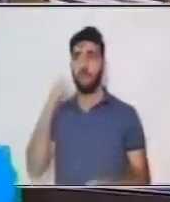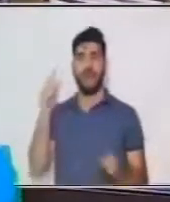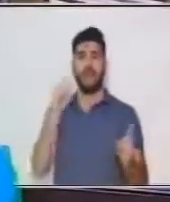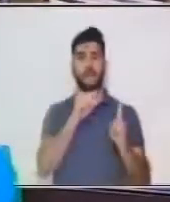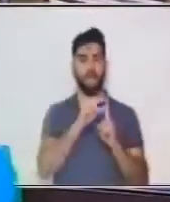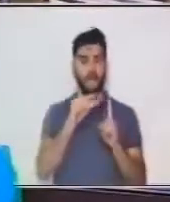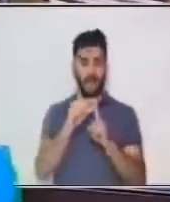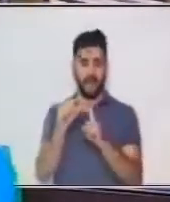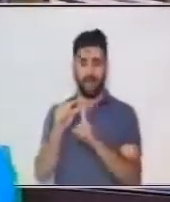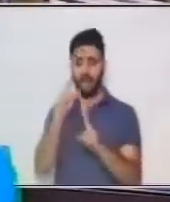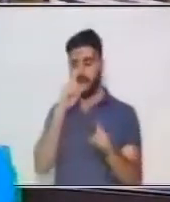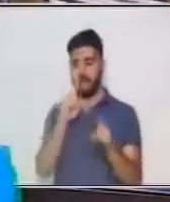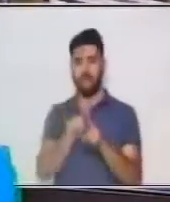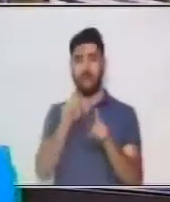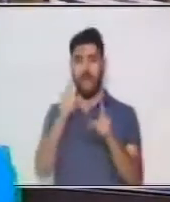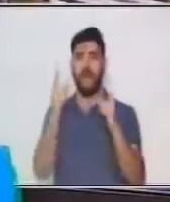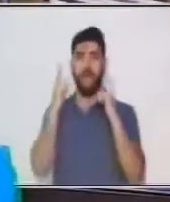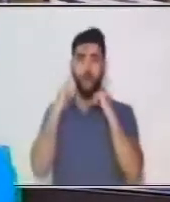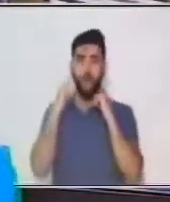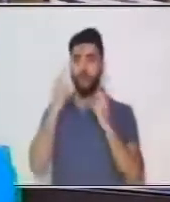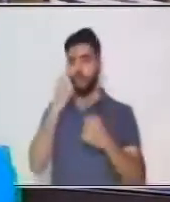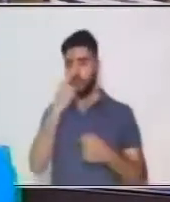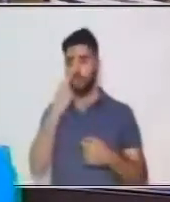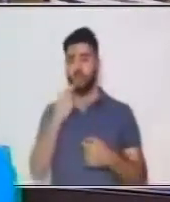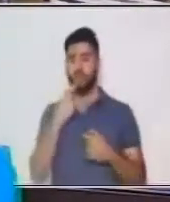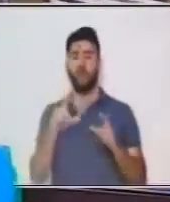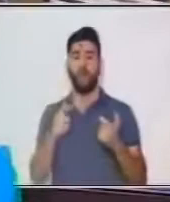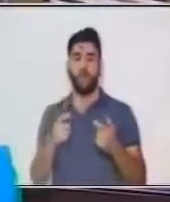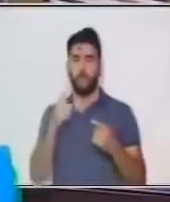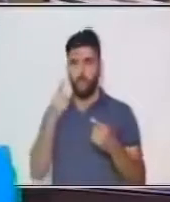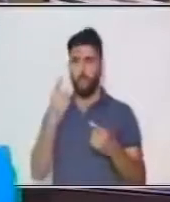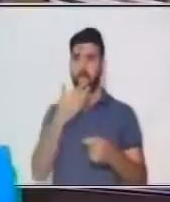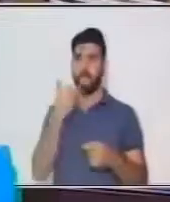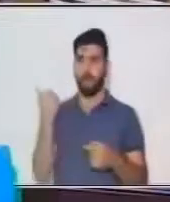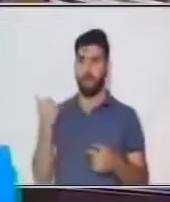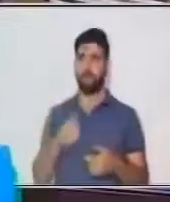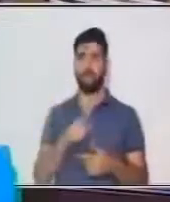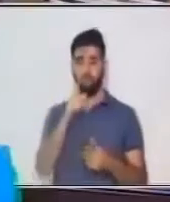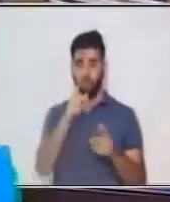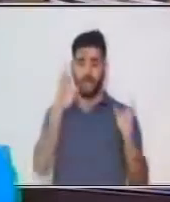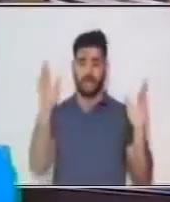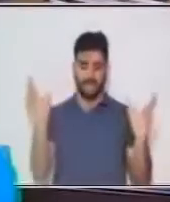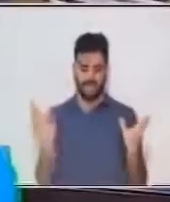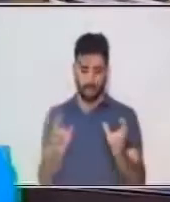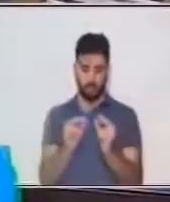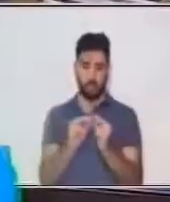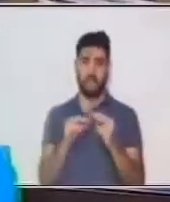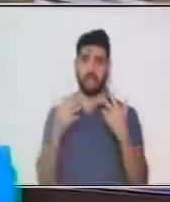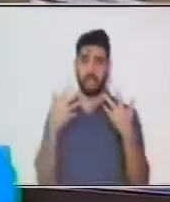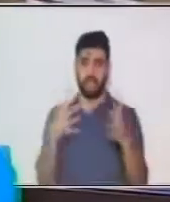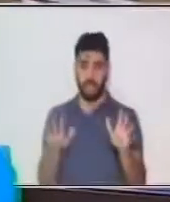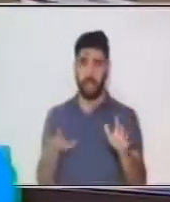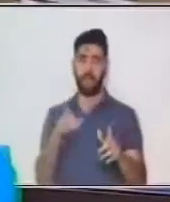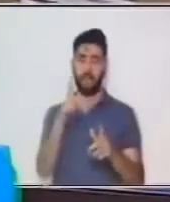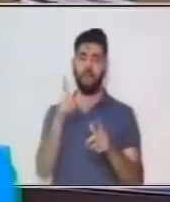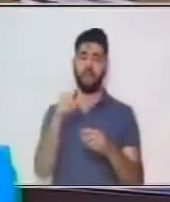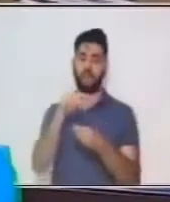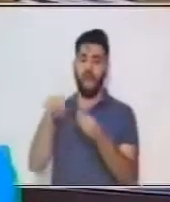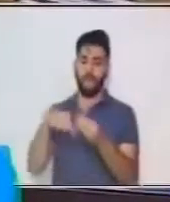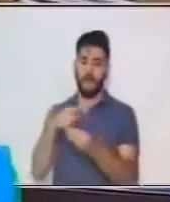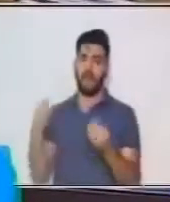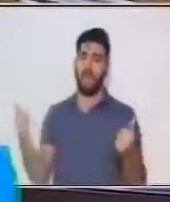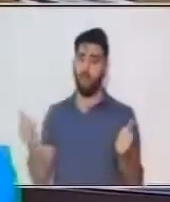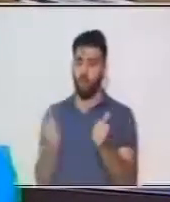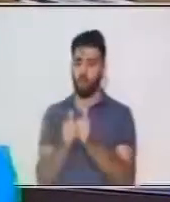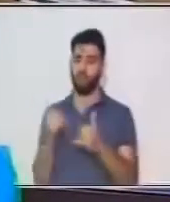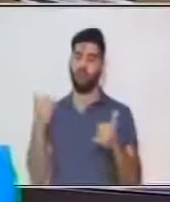del oído y las palabras que se relacionan con el sentido de la vista. Cuando tengas escrito esto, juega en familia. ¿Cómo pueden